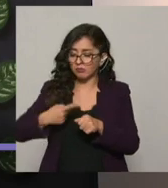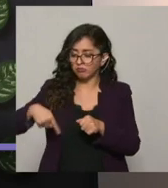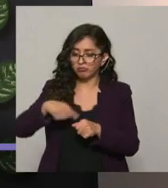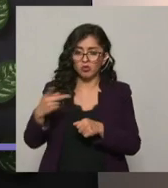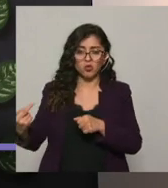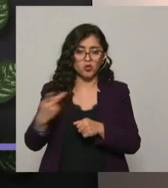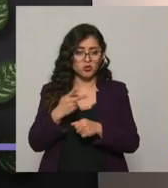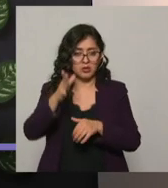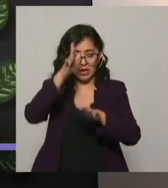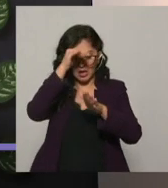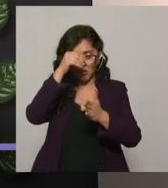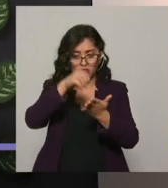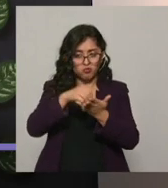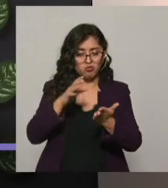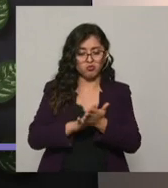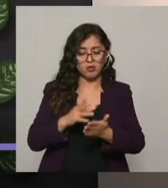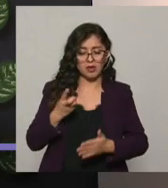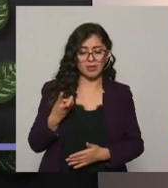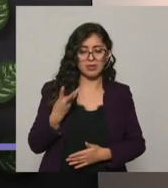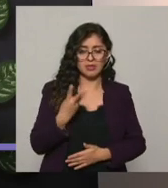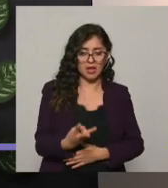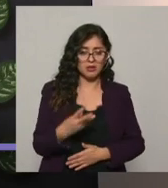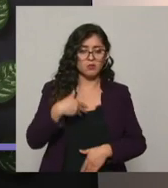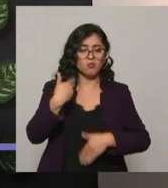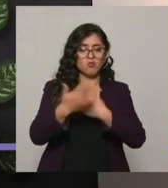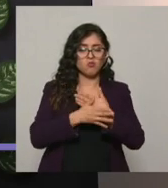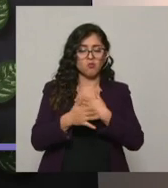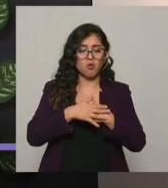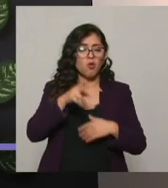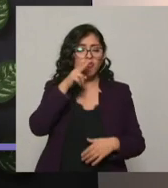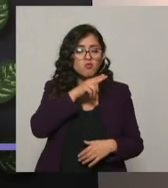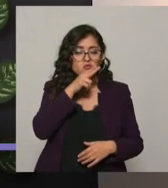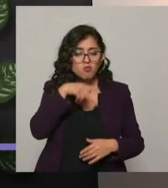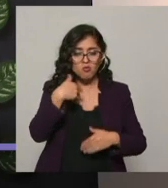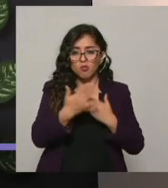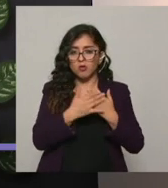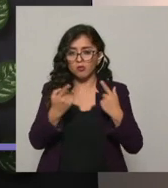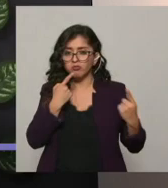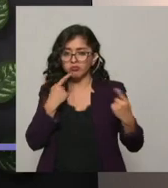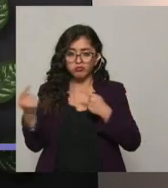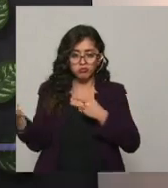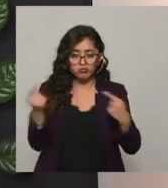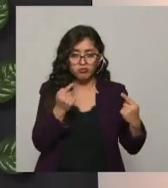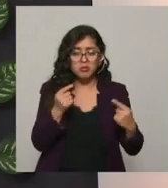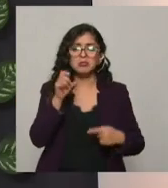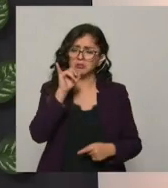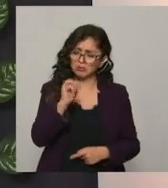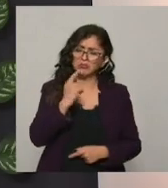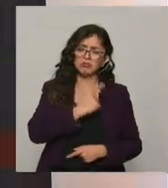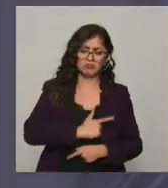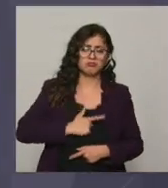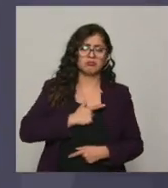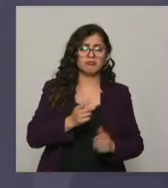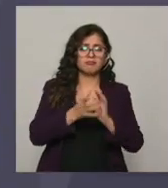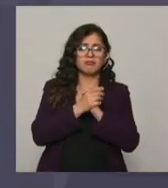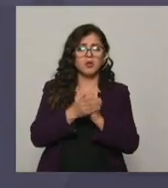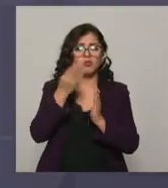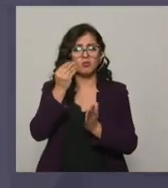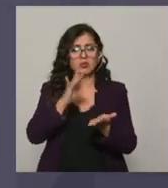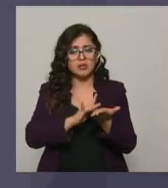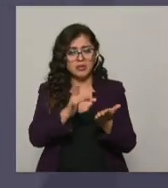podemos hacer un compromiso entre las tres, ¿no? De que nos veremos pronto en otro debate. Claro, sí. Sí, perfecto. Sí. Bueno, pues muchísimas gracias,